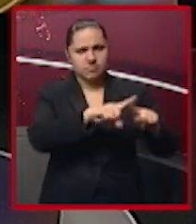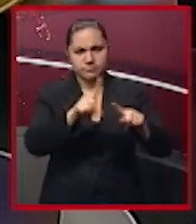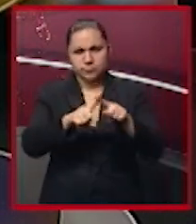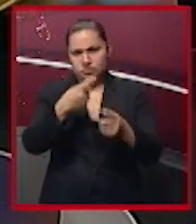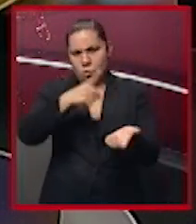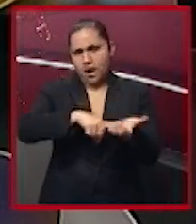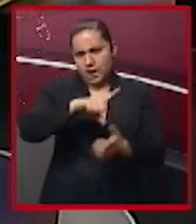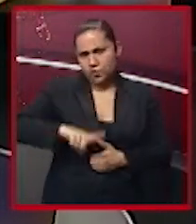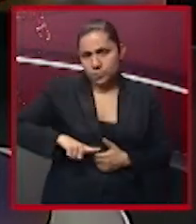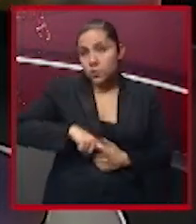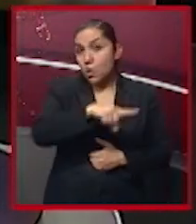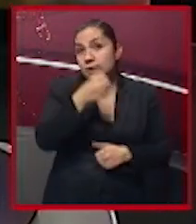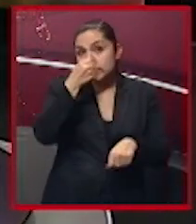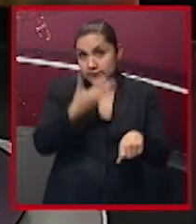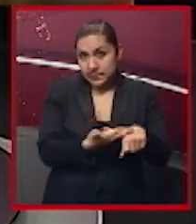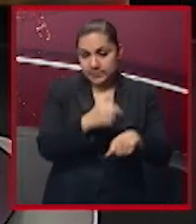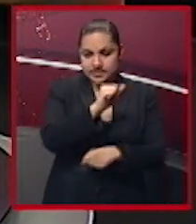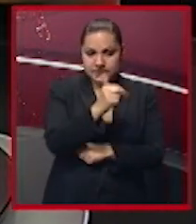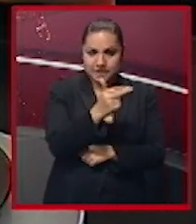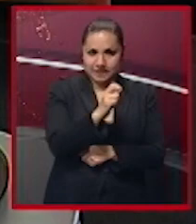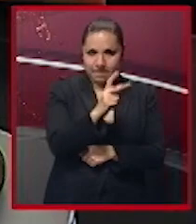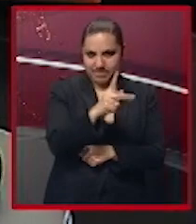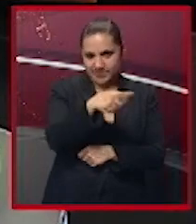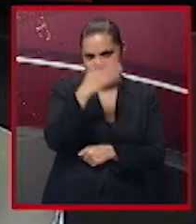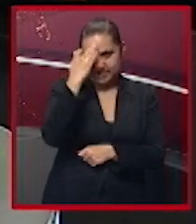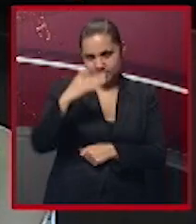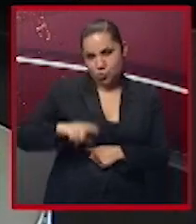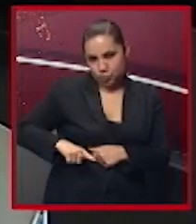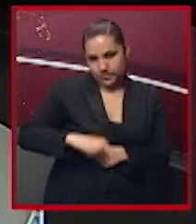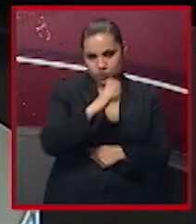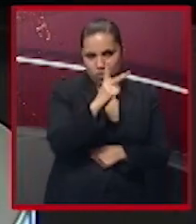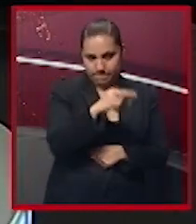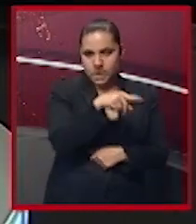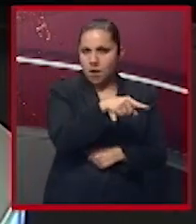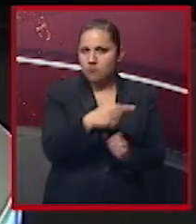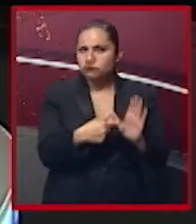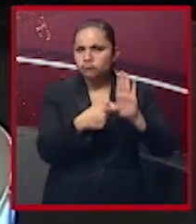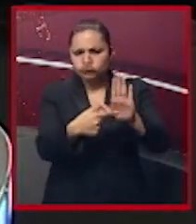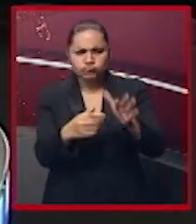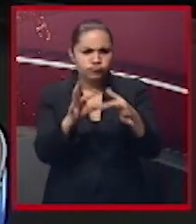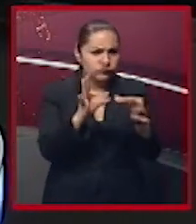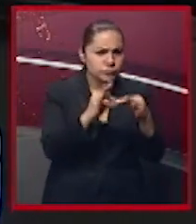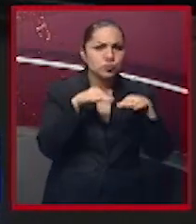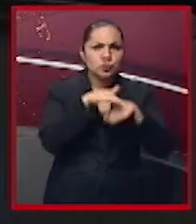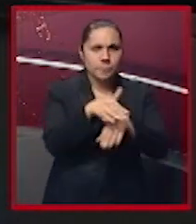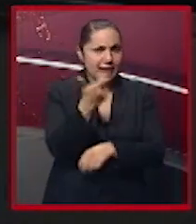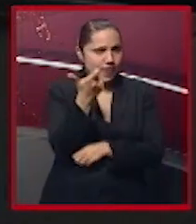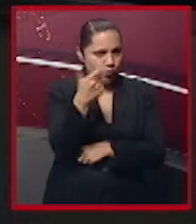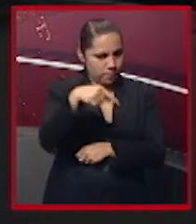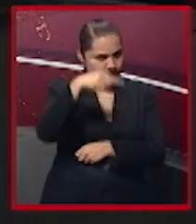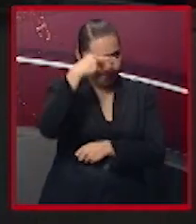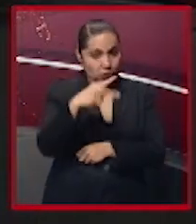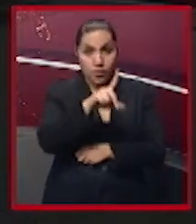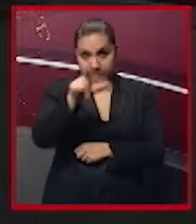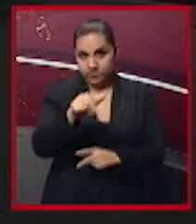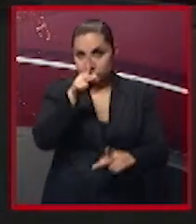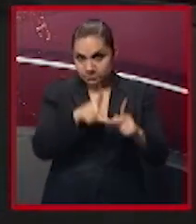Hacienda y Crédito Público del gobierno de Enrique Peña Nieto, para hablar precisamente de la política económica. Regresamos con todos los detalles.